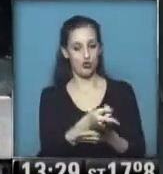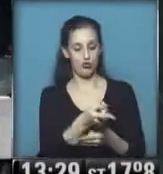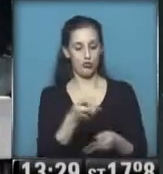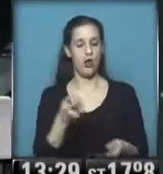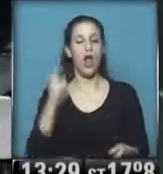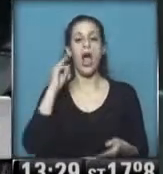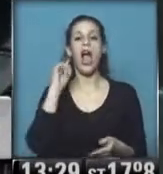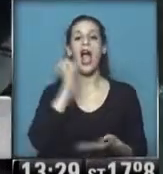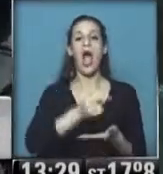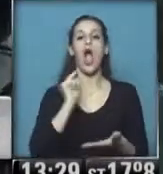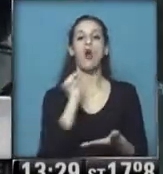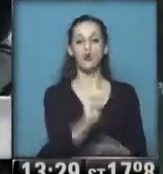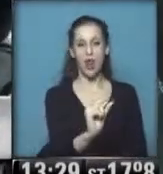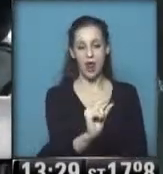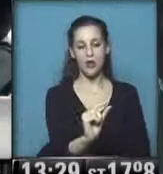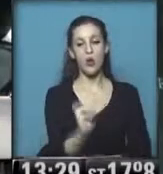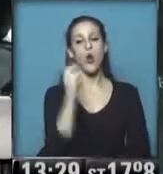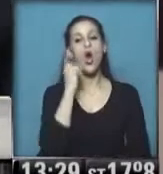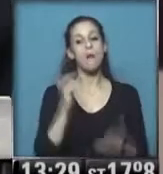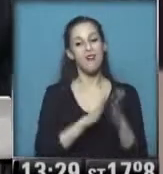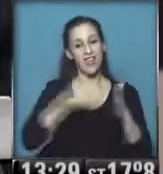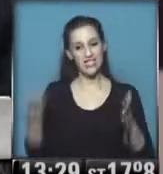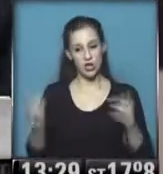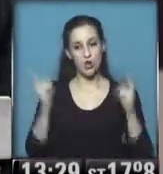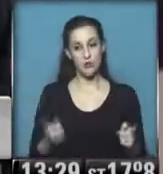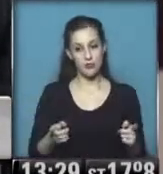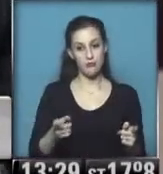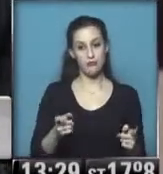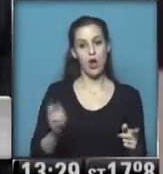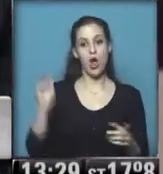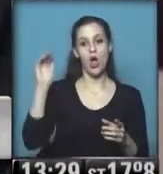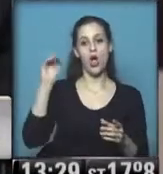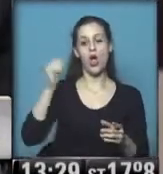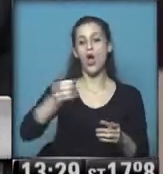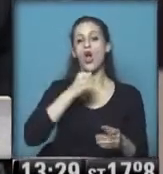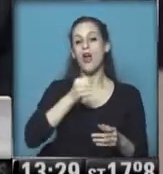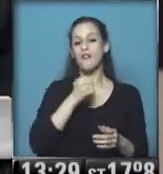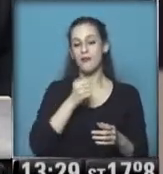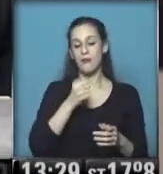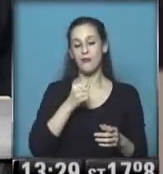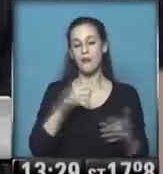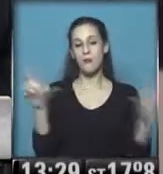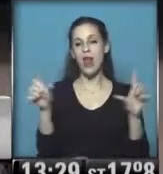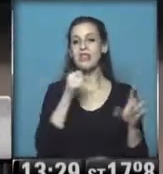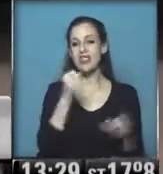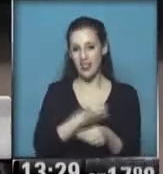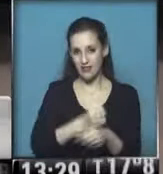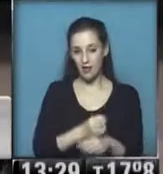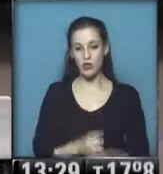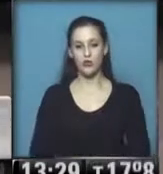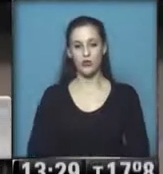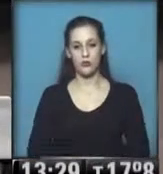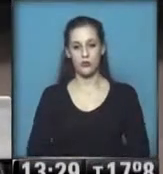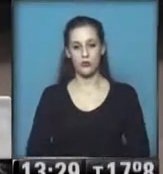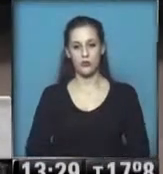vecinos Augusto es jefe de campaña jefe de prensa del electo jefe de gobierno Horacio Rodríguez larreta pue ser casualmente en frente del